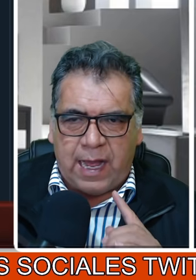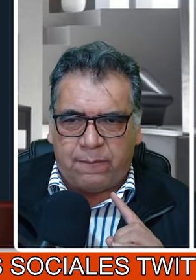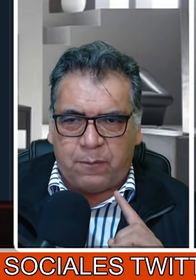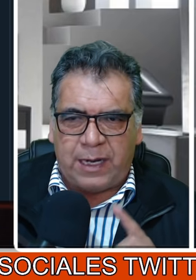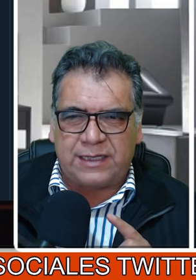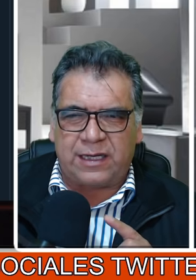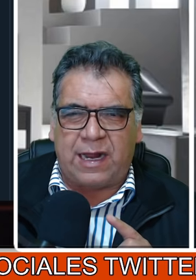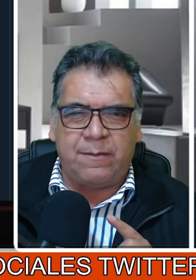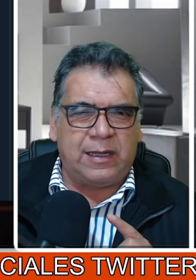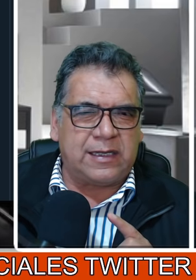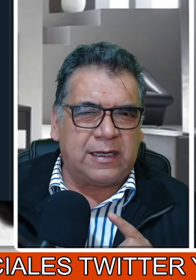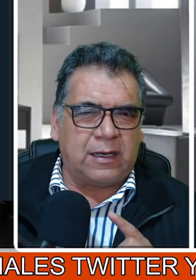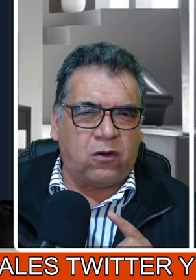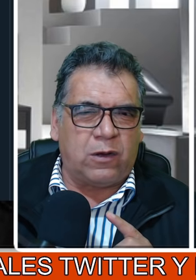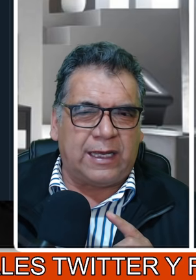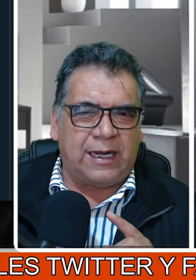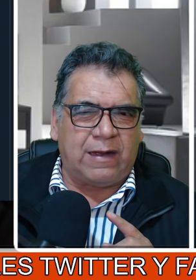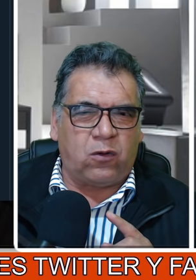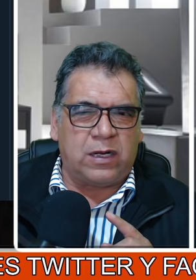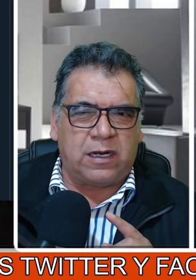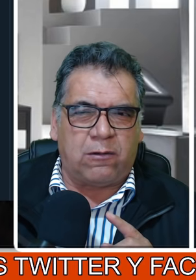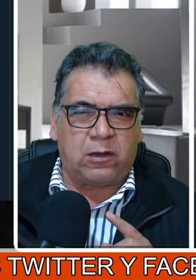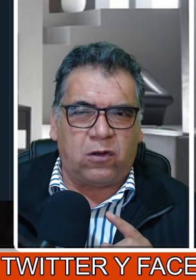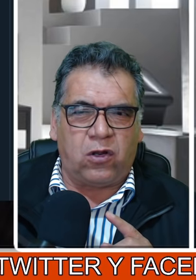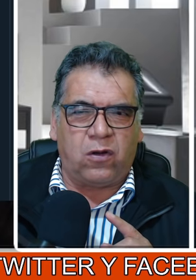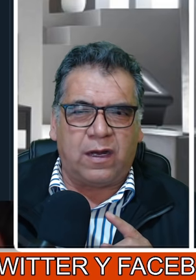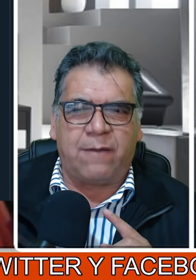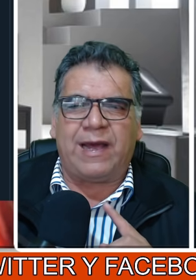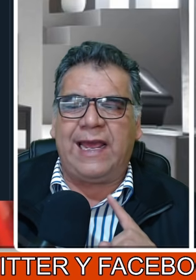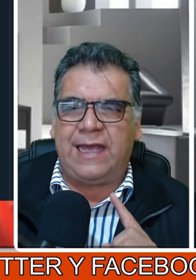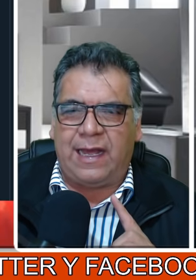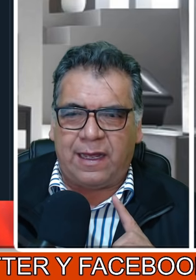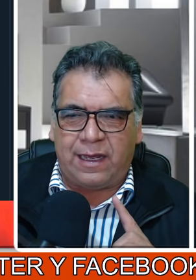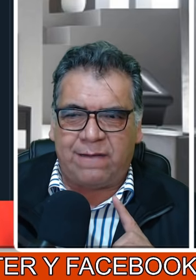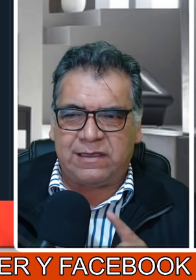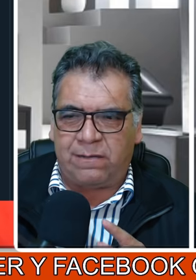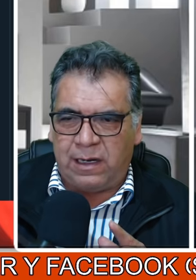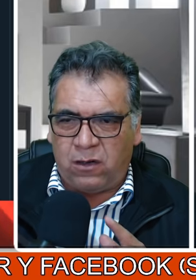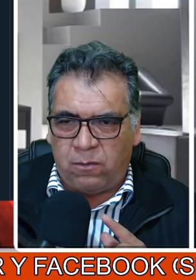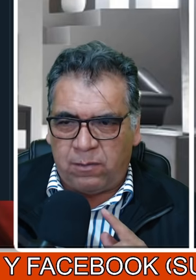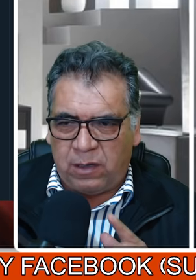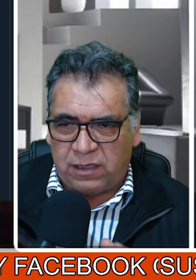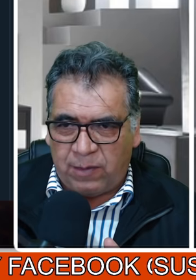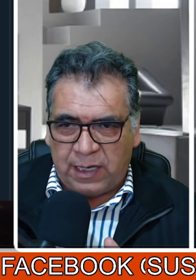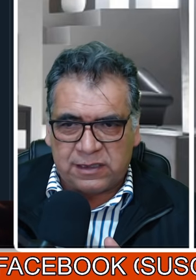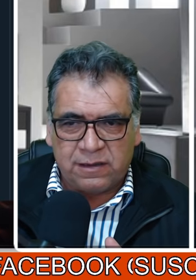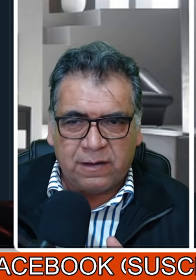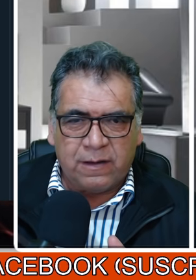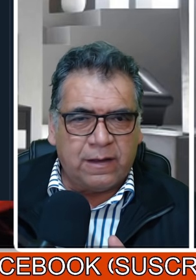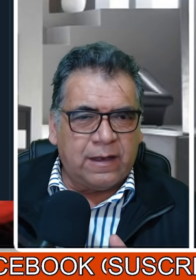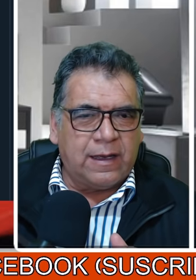Rusia para hacer trámites de cómo adquirir vacunas del laboratorio Gamaleya. Grábense bien el nombre, amigos y